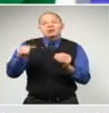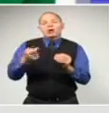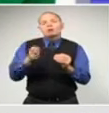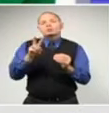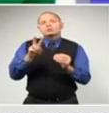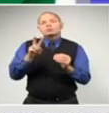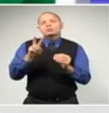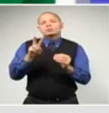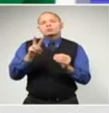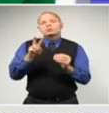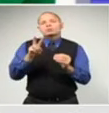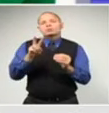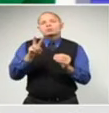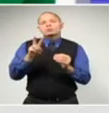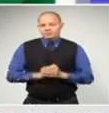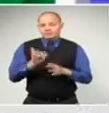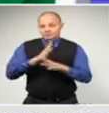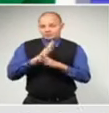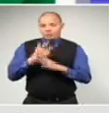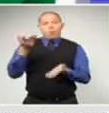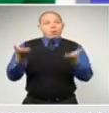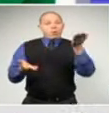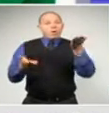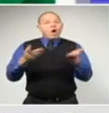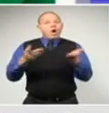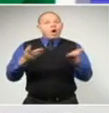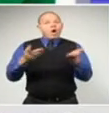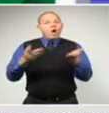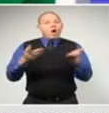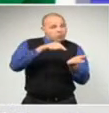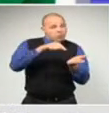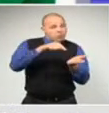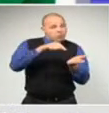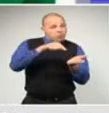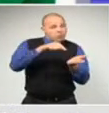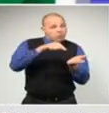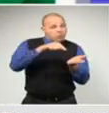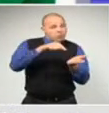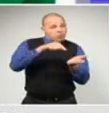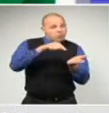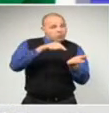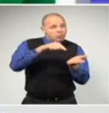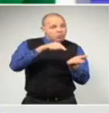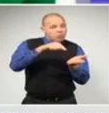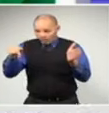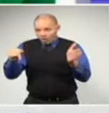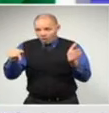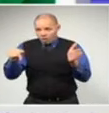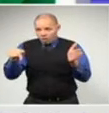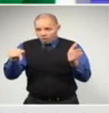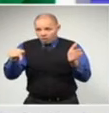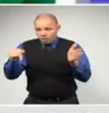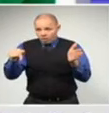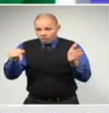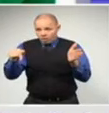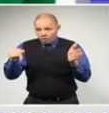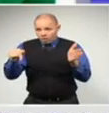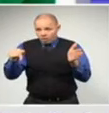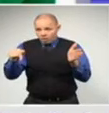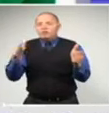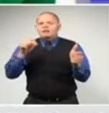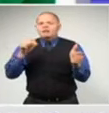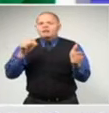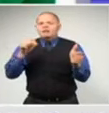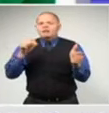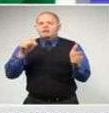diagnosticados del 1 de noviembre a la fecha, han estado vinculados con viajeros internacionales.